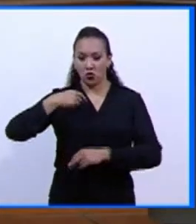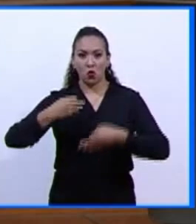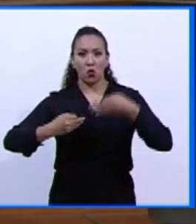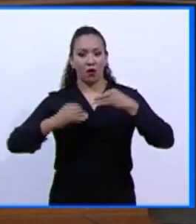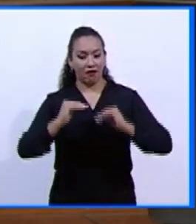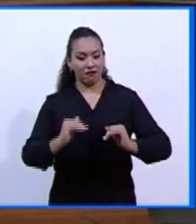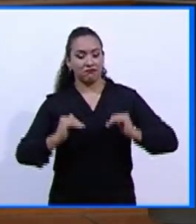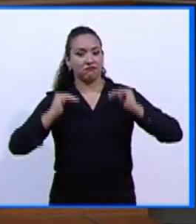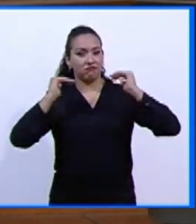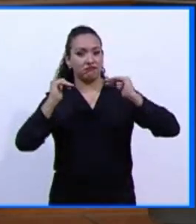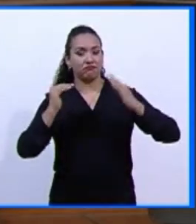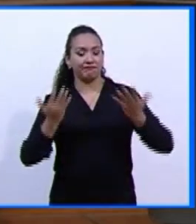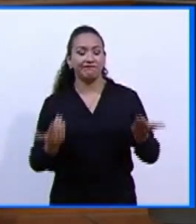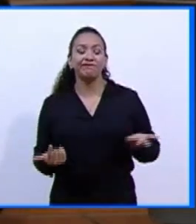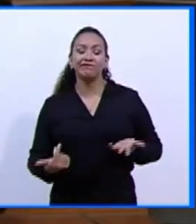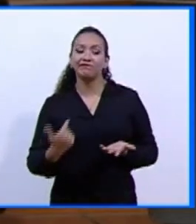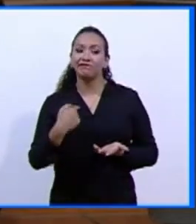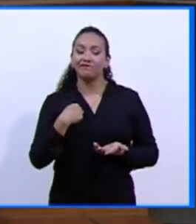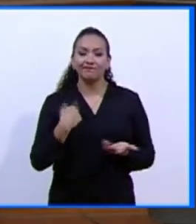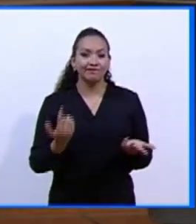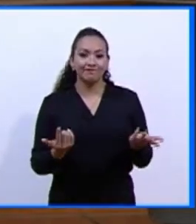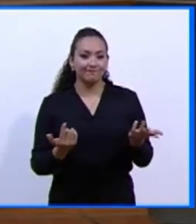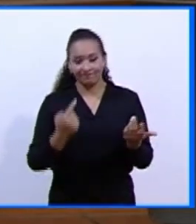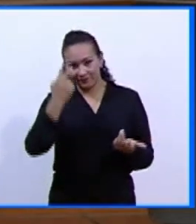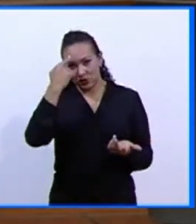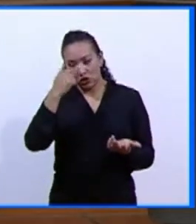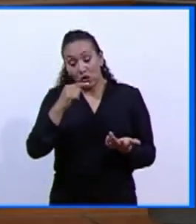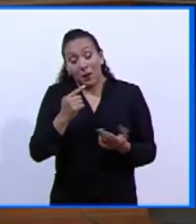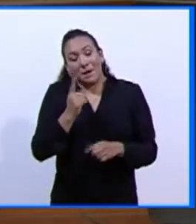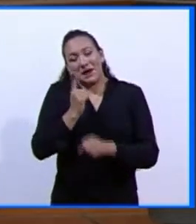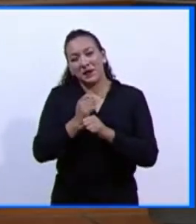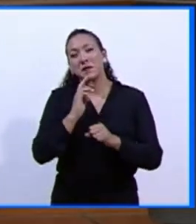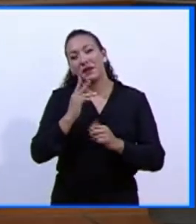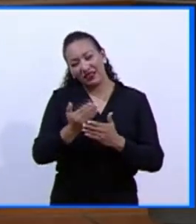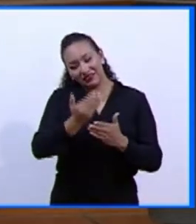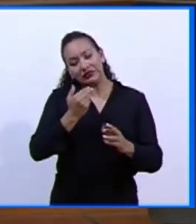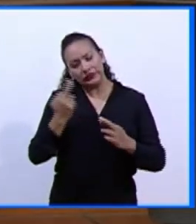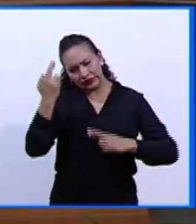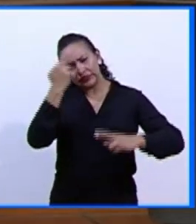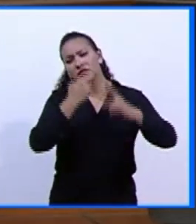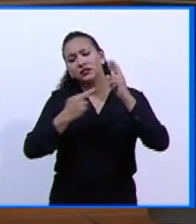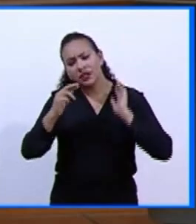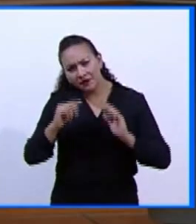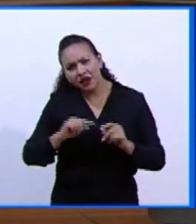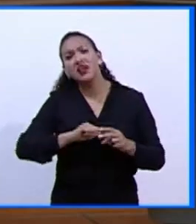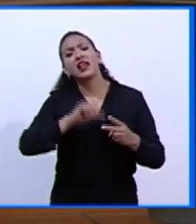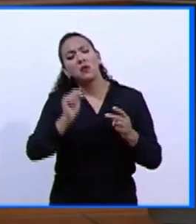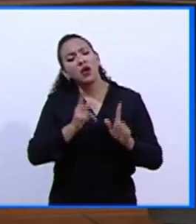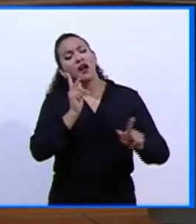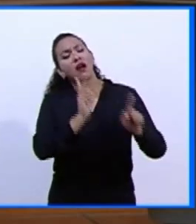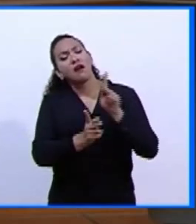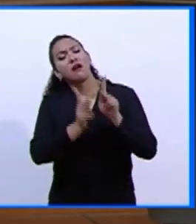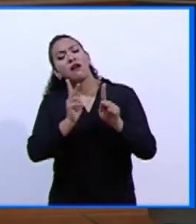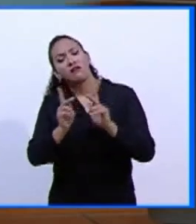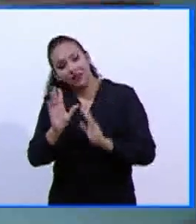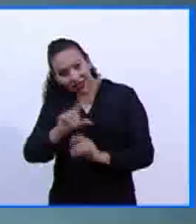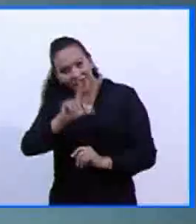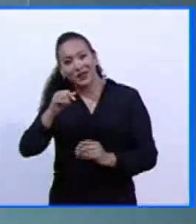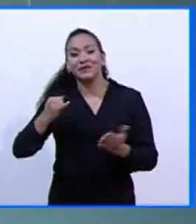constitucional una tal petición y un razonamiento de este tipo.